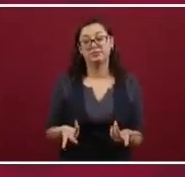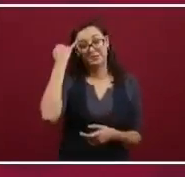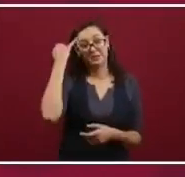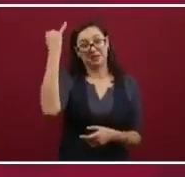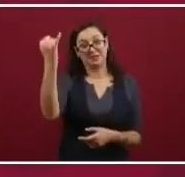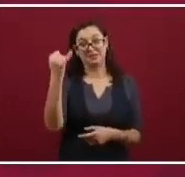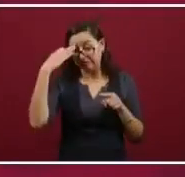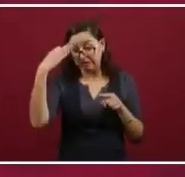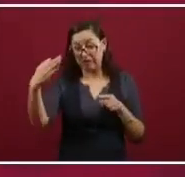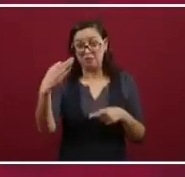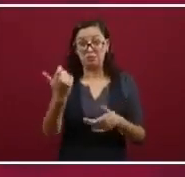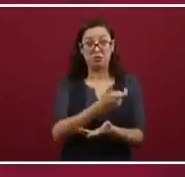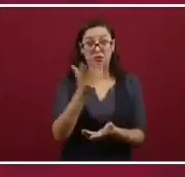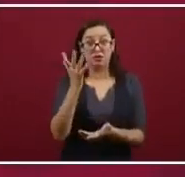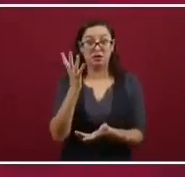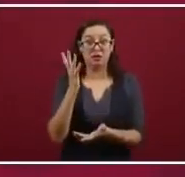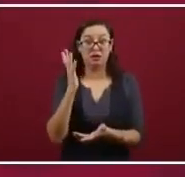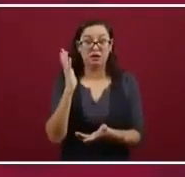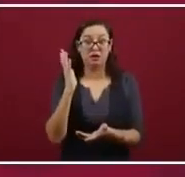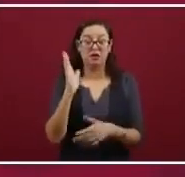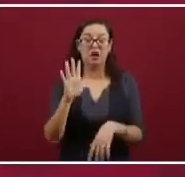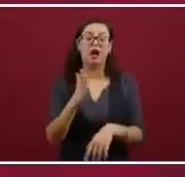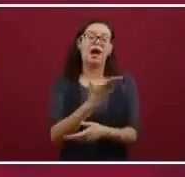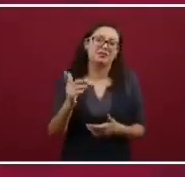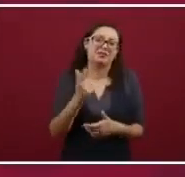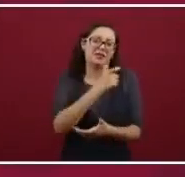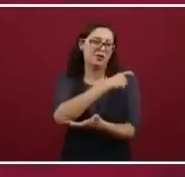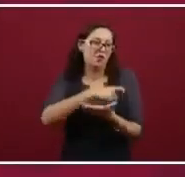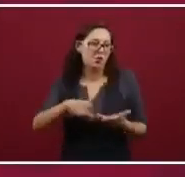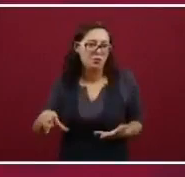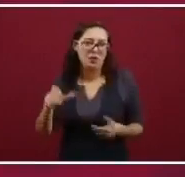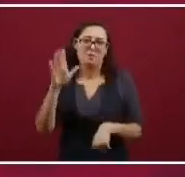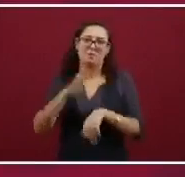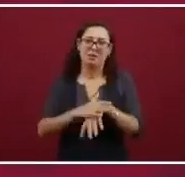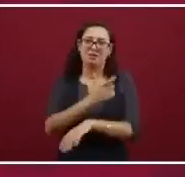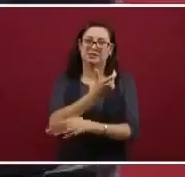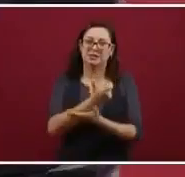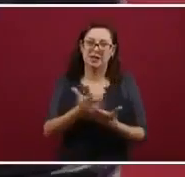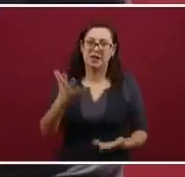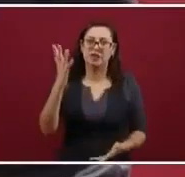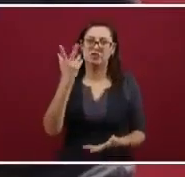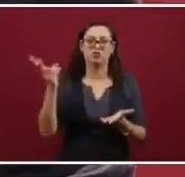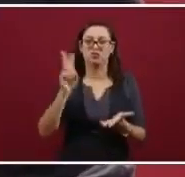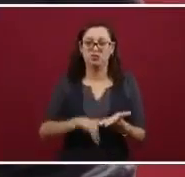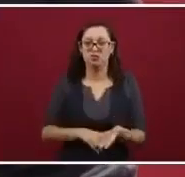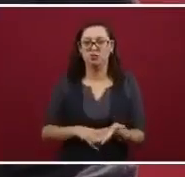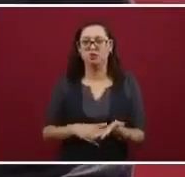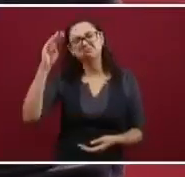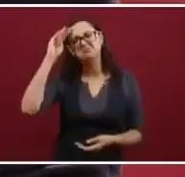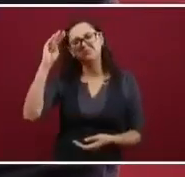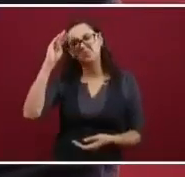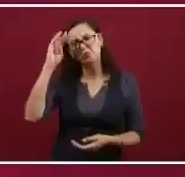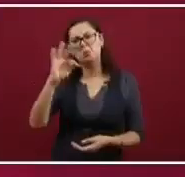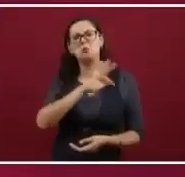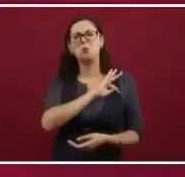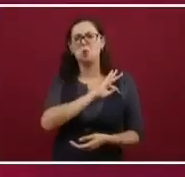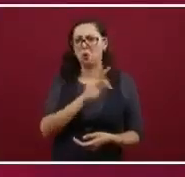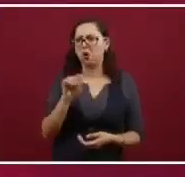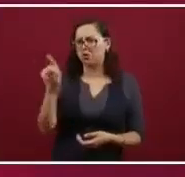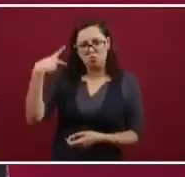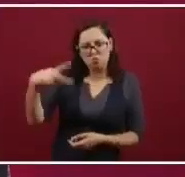transporte elevado, el que distribuye vende caro, pues afecta más. Entonces, sí se puede dar concesiones a